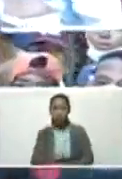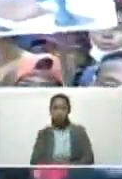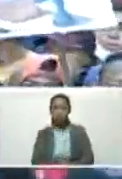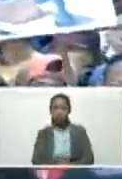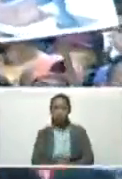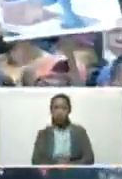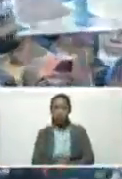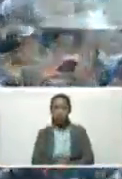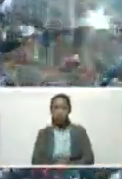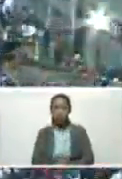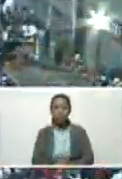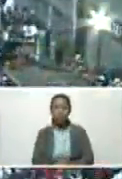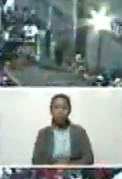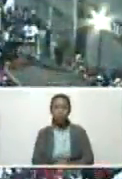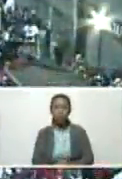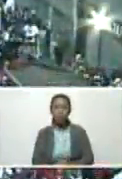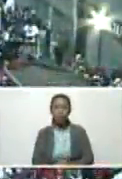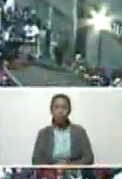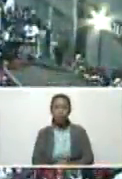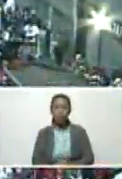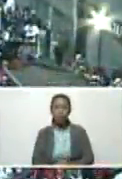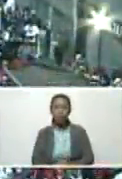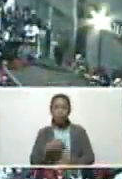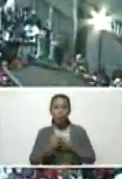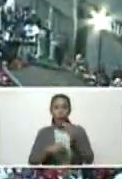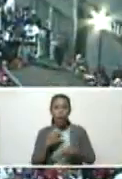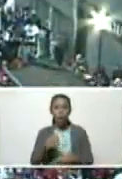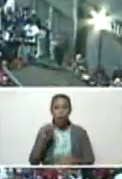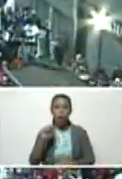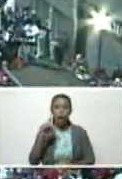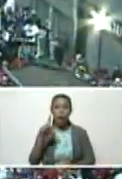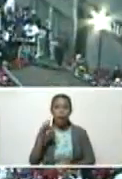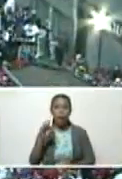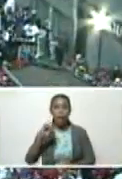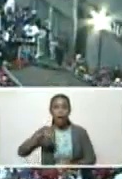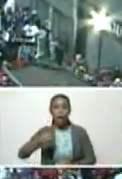como lo hicieron Alejandra y Génesis.